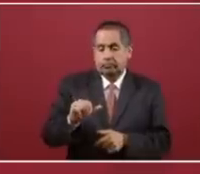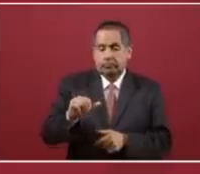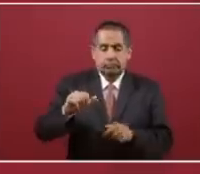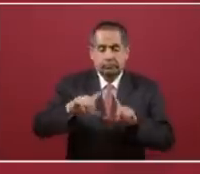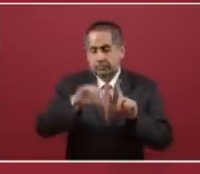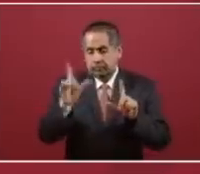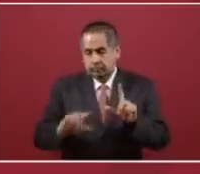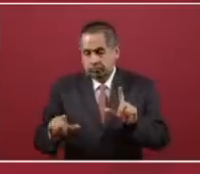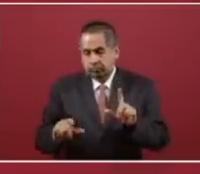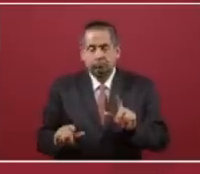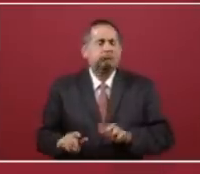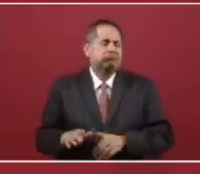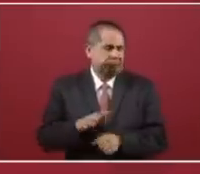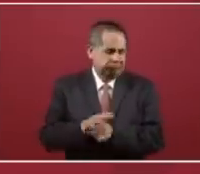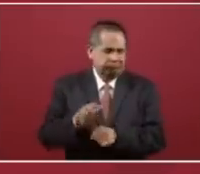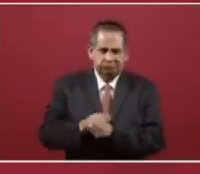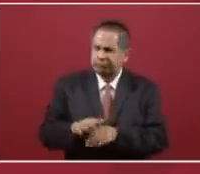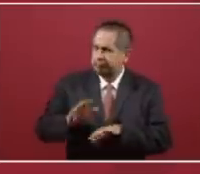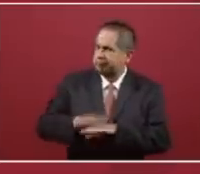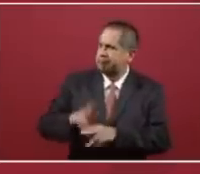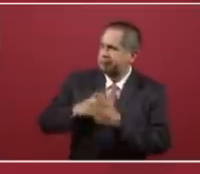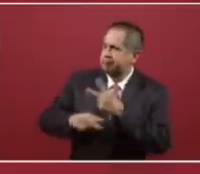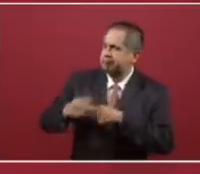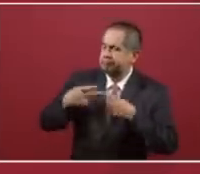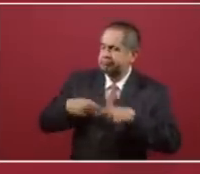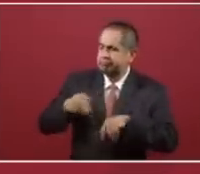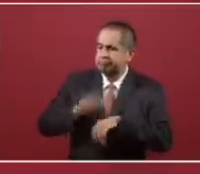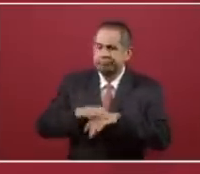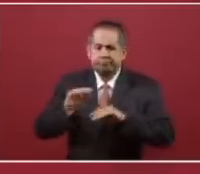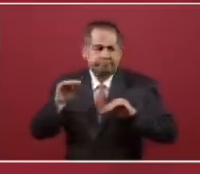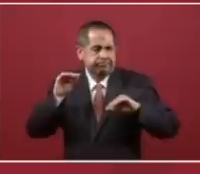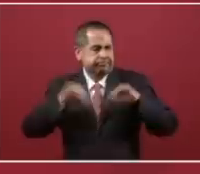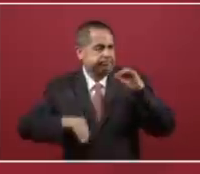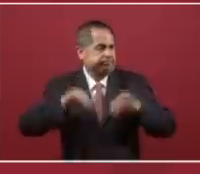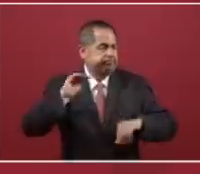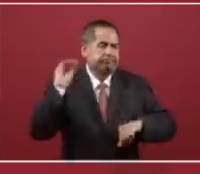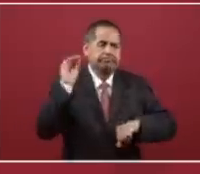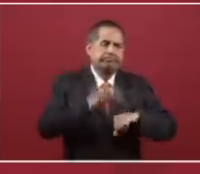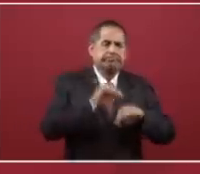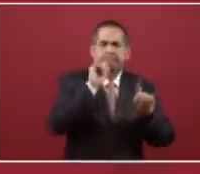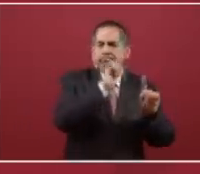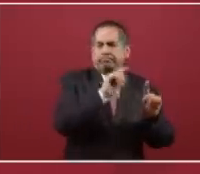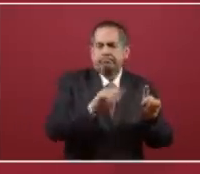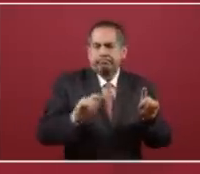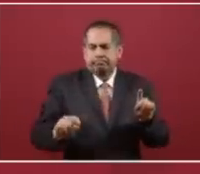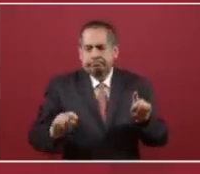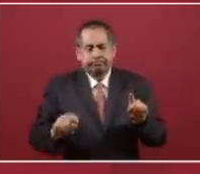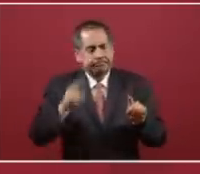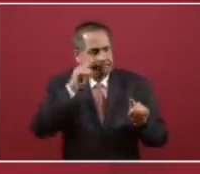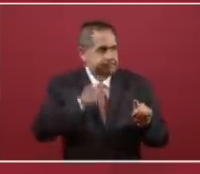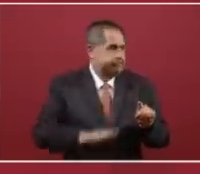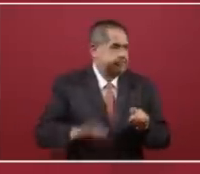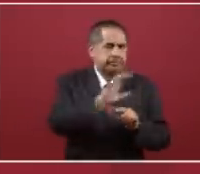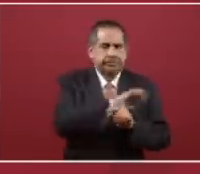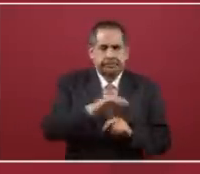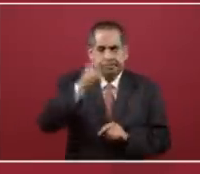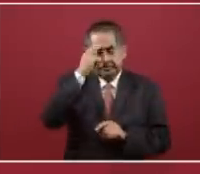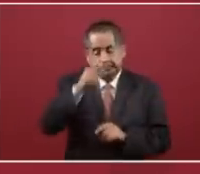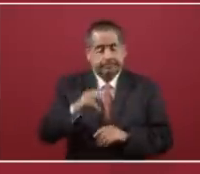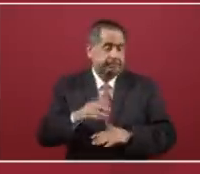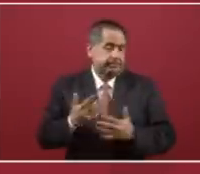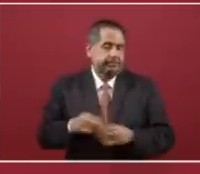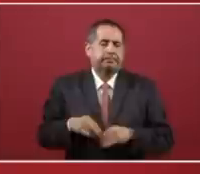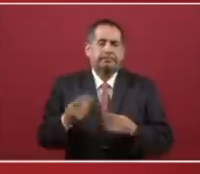más elementos va a haber más presencia en el territorio para garantizar